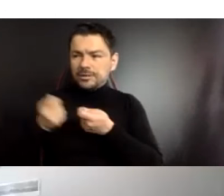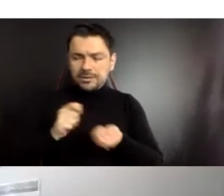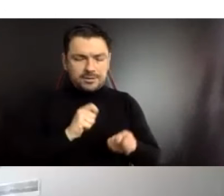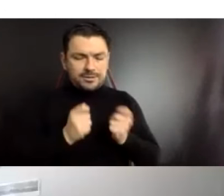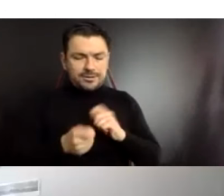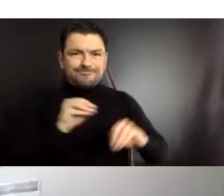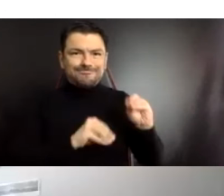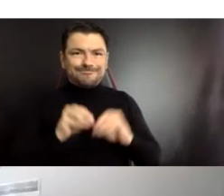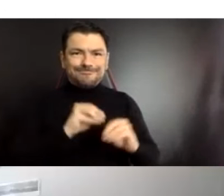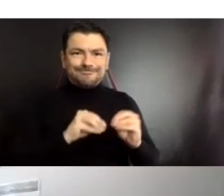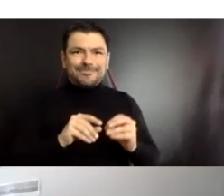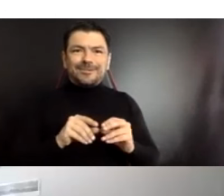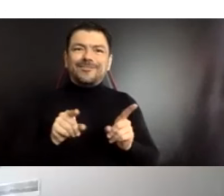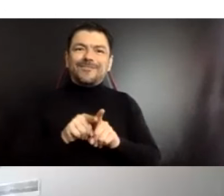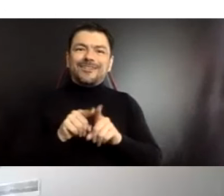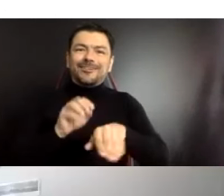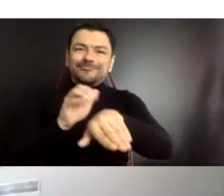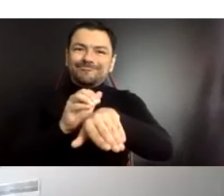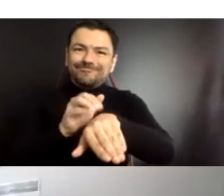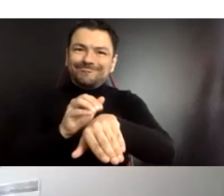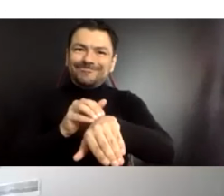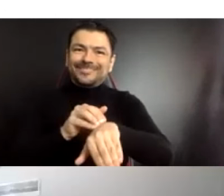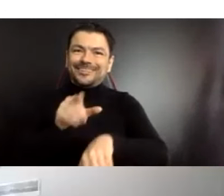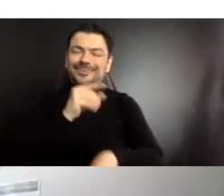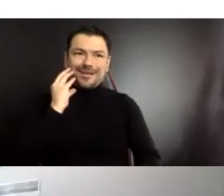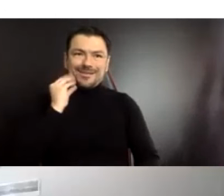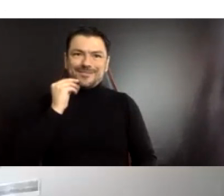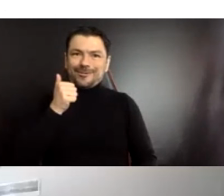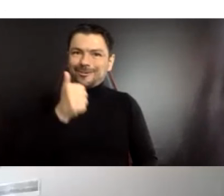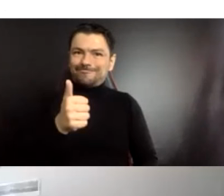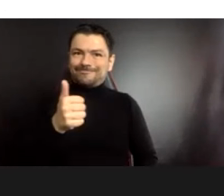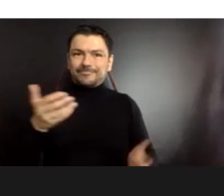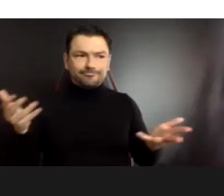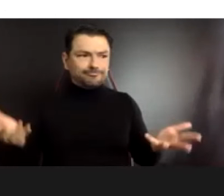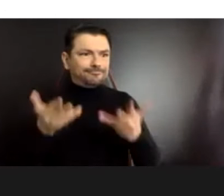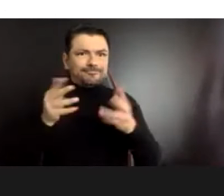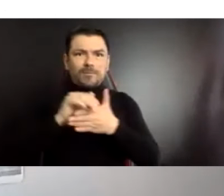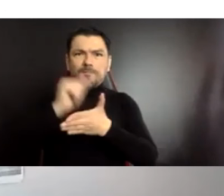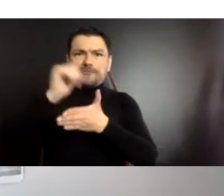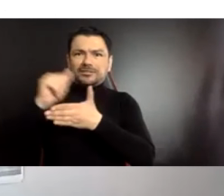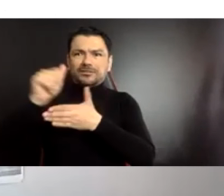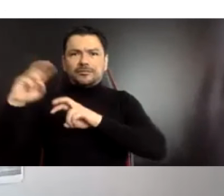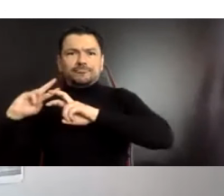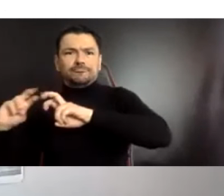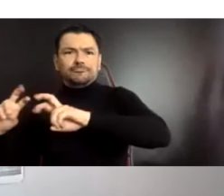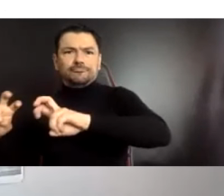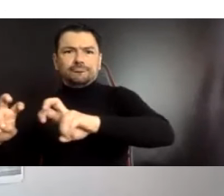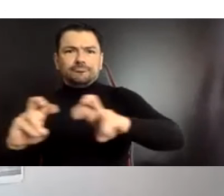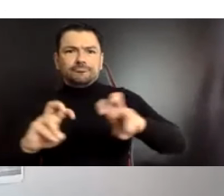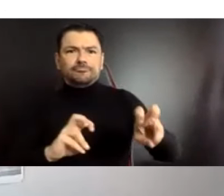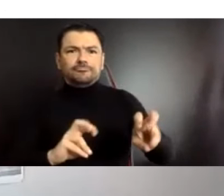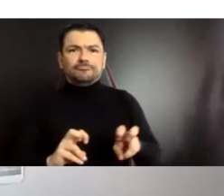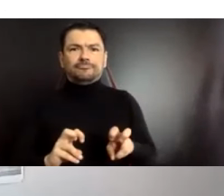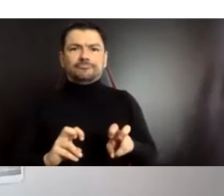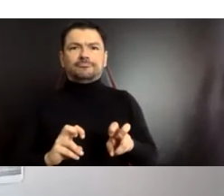tengan para promover la investigación multidisciplinaria en este campo? I can start and or Monica. I mean, Si quieres, puede empezar.